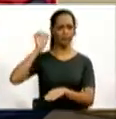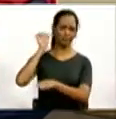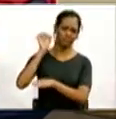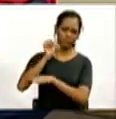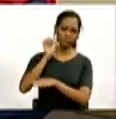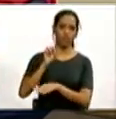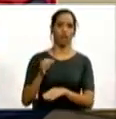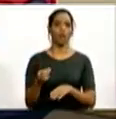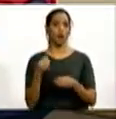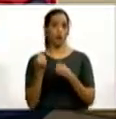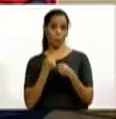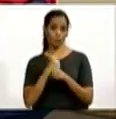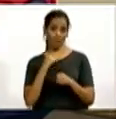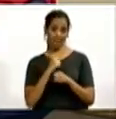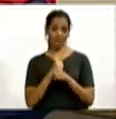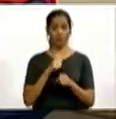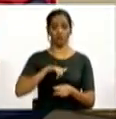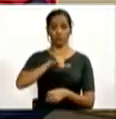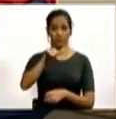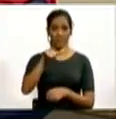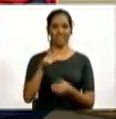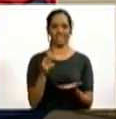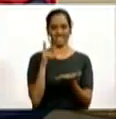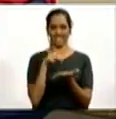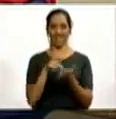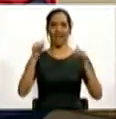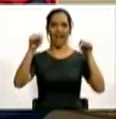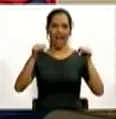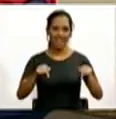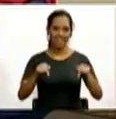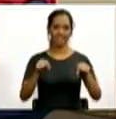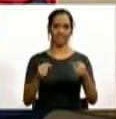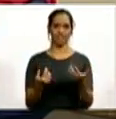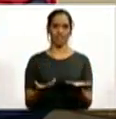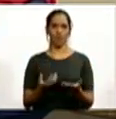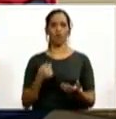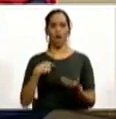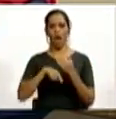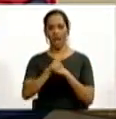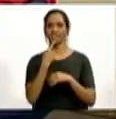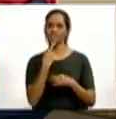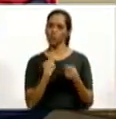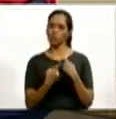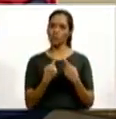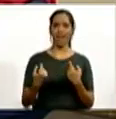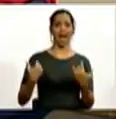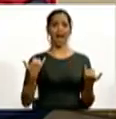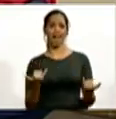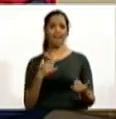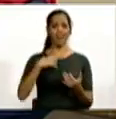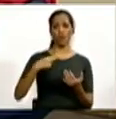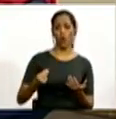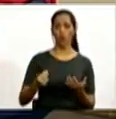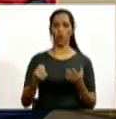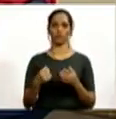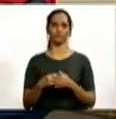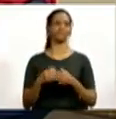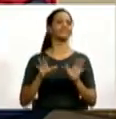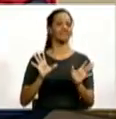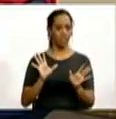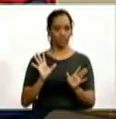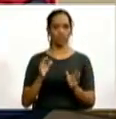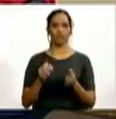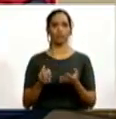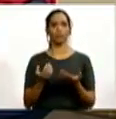trabajadores de Conviasa, que estaban allí afectados, fueron a decirle sus cosas. Entonces ahora, no, que pegaron, que... O sea, yo creo